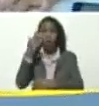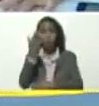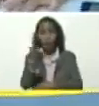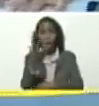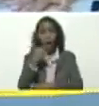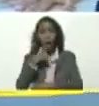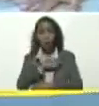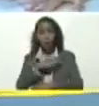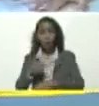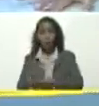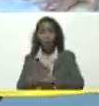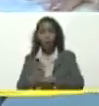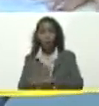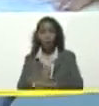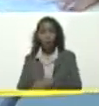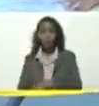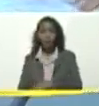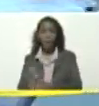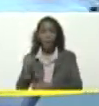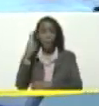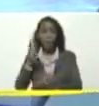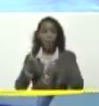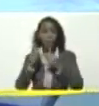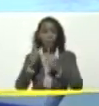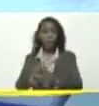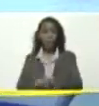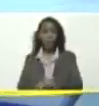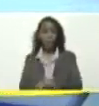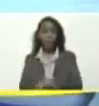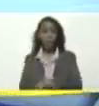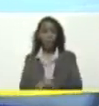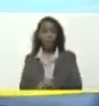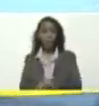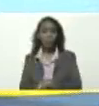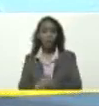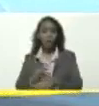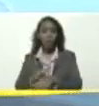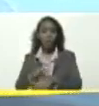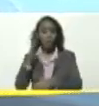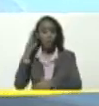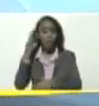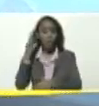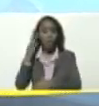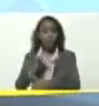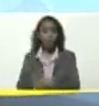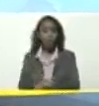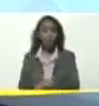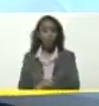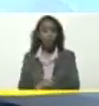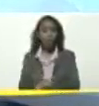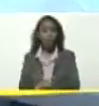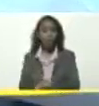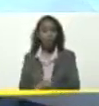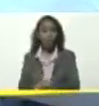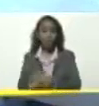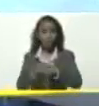nuestro gobernador, a la primera autoridad, la doctora Mayra Prieto,